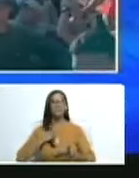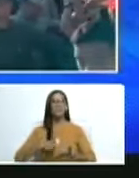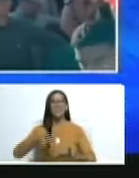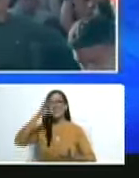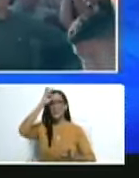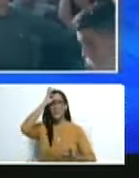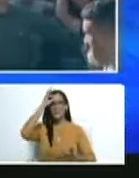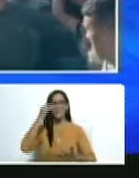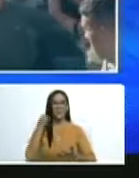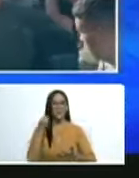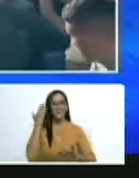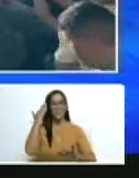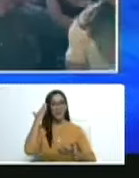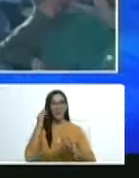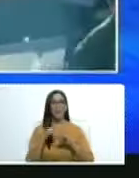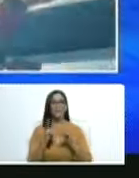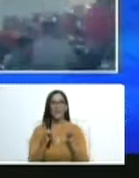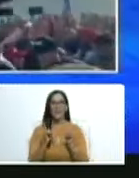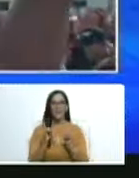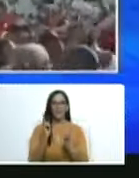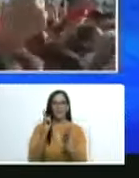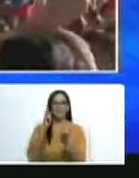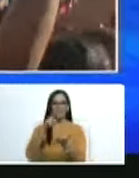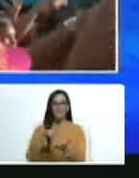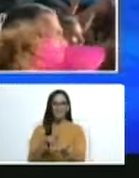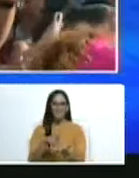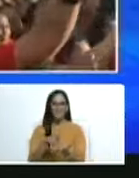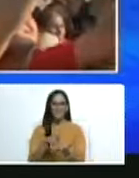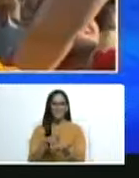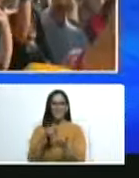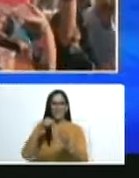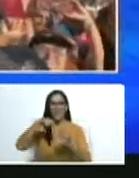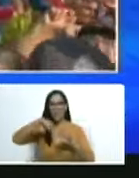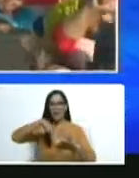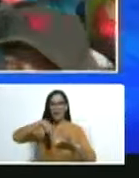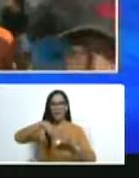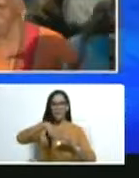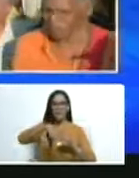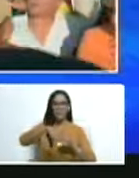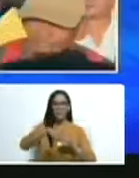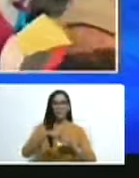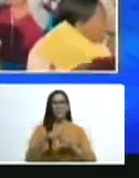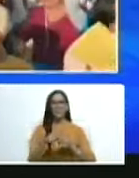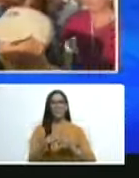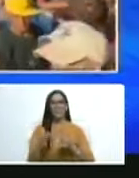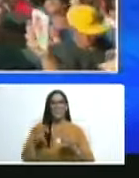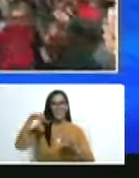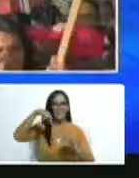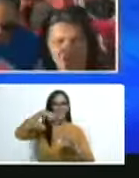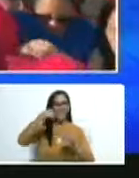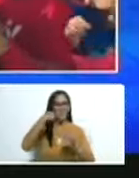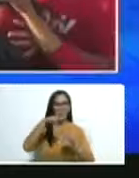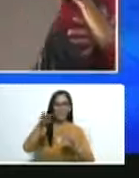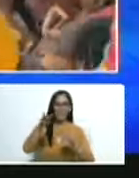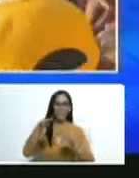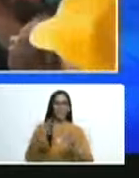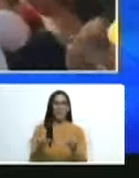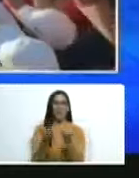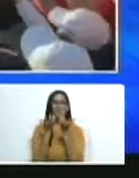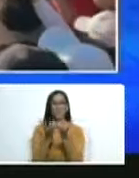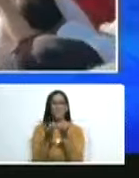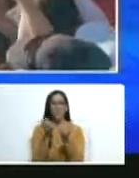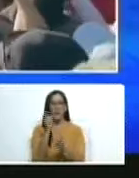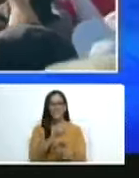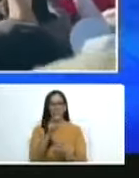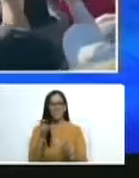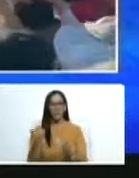enteraron, pero apenas llegué al aeropuerto, iba bajando de la escalerilla y volteé y eso estaba lleno de